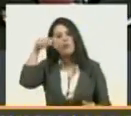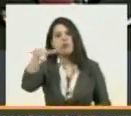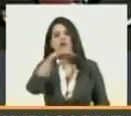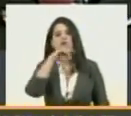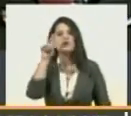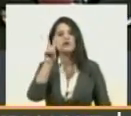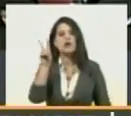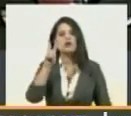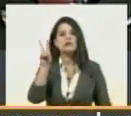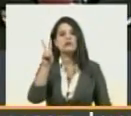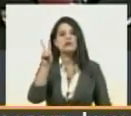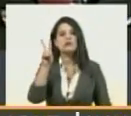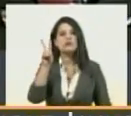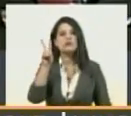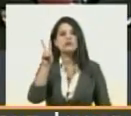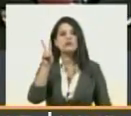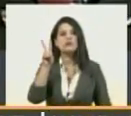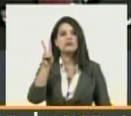Venezuela.